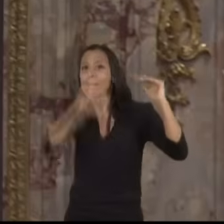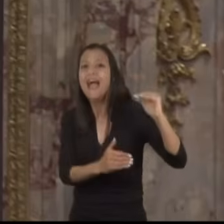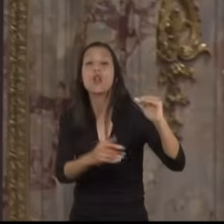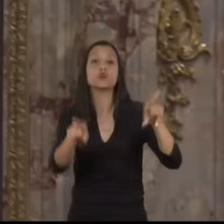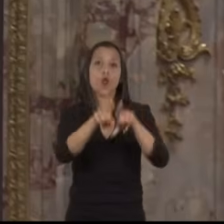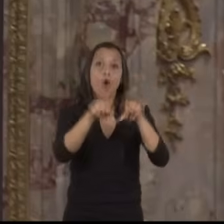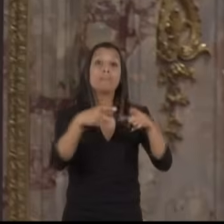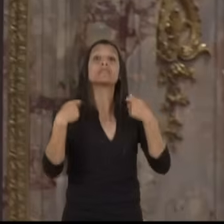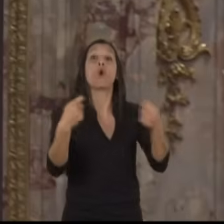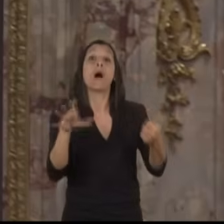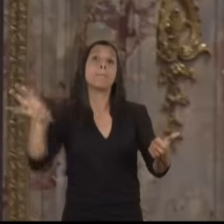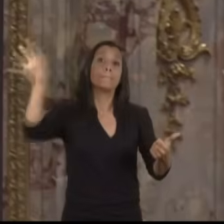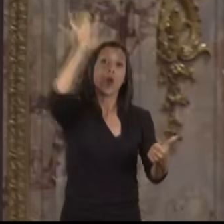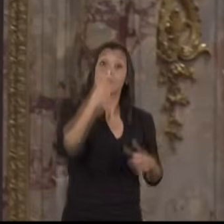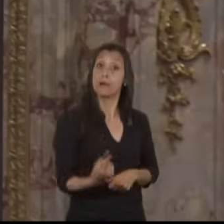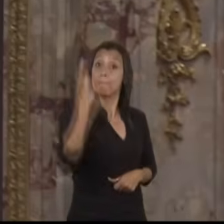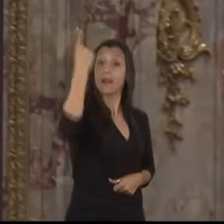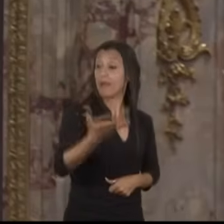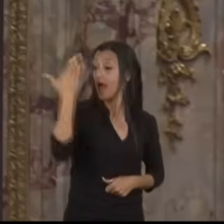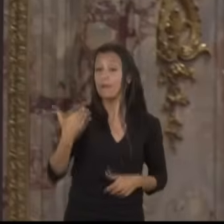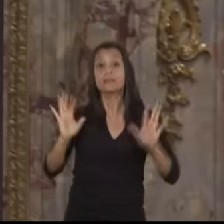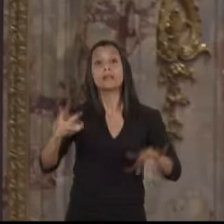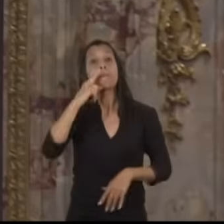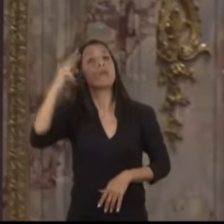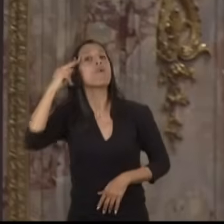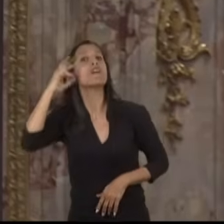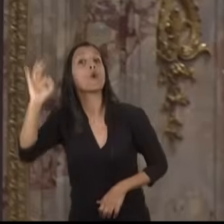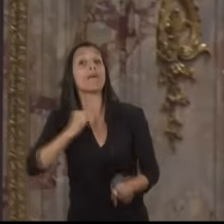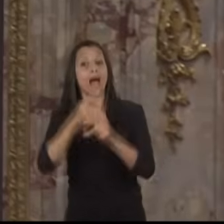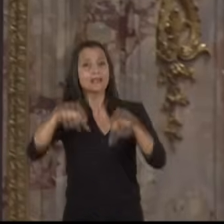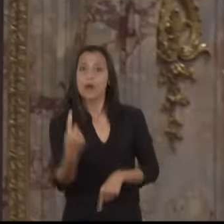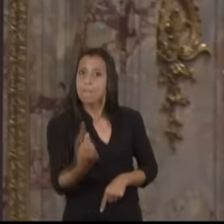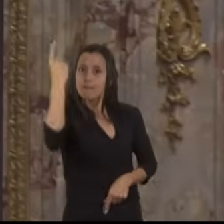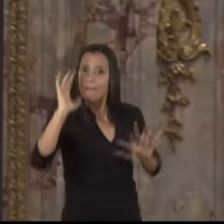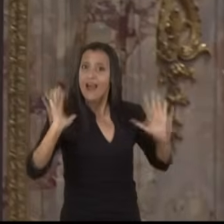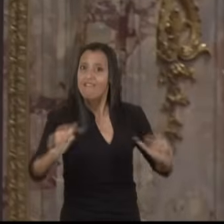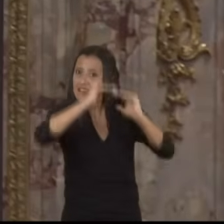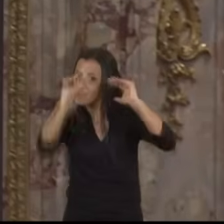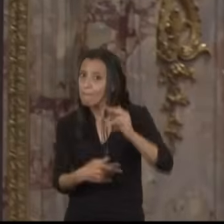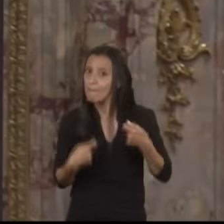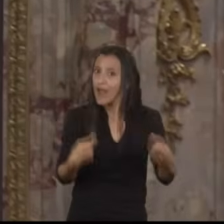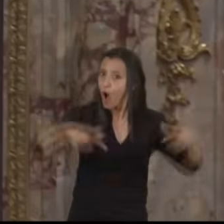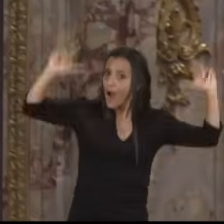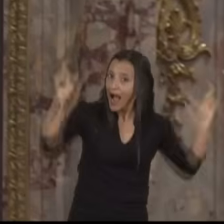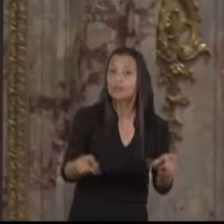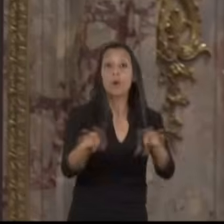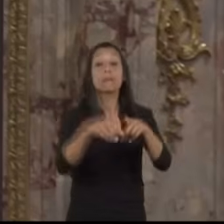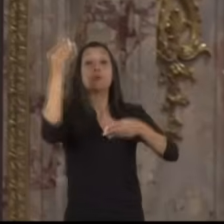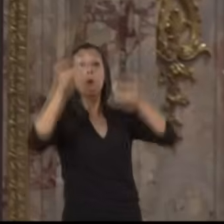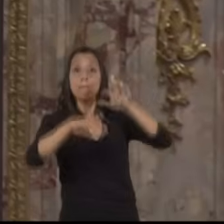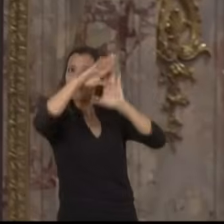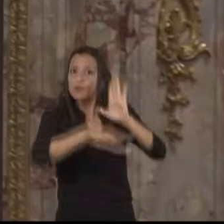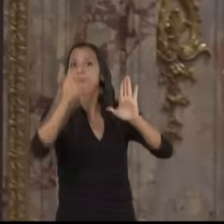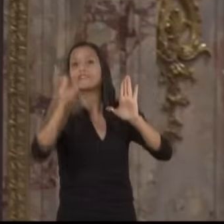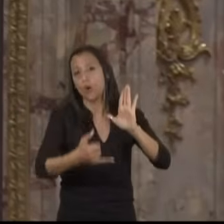de las provincias por primera vez desde la década del 90. A su vez, este presupuesto cuenta con restricciones